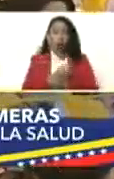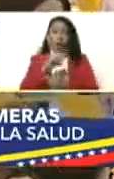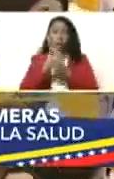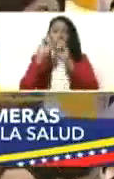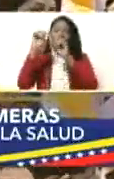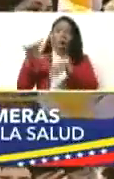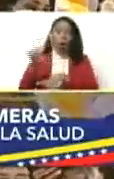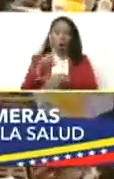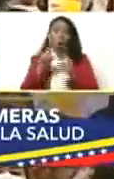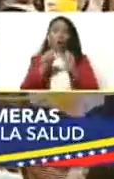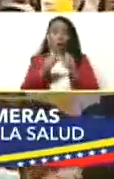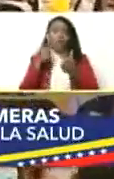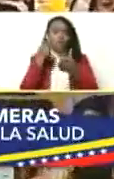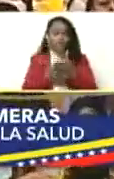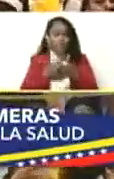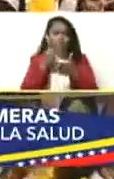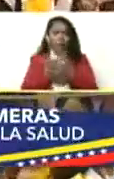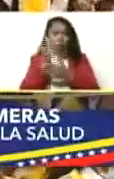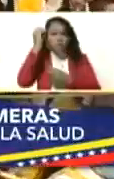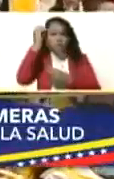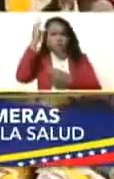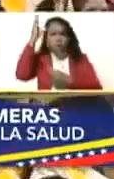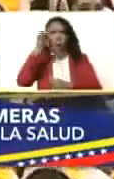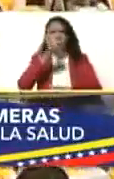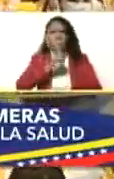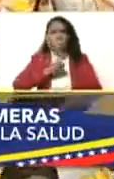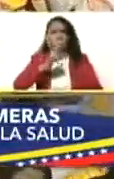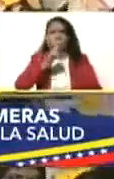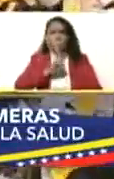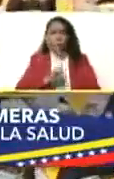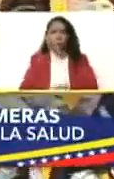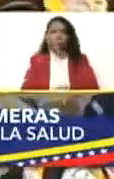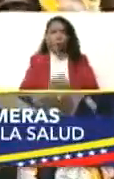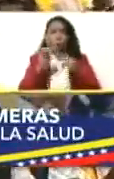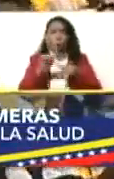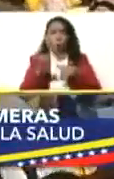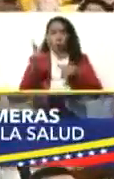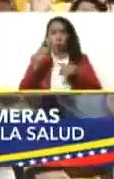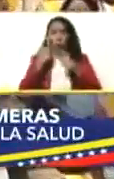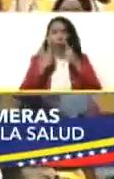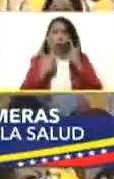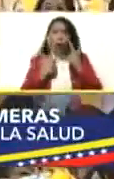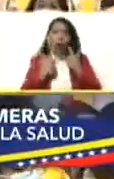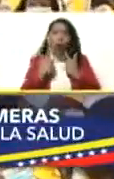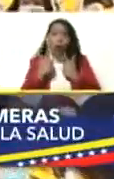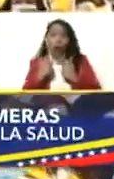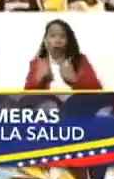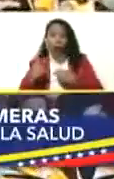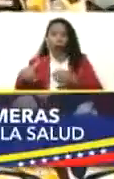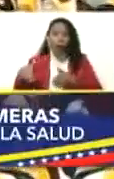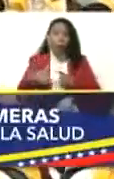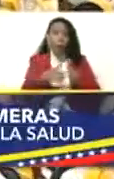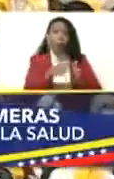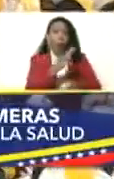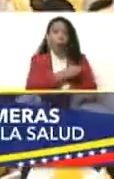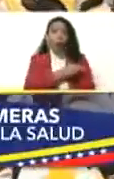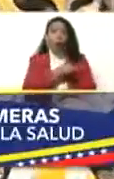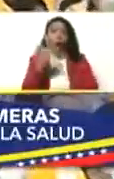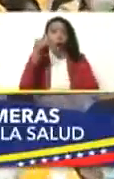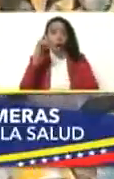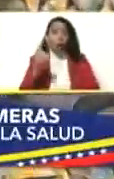seguir batallando, por tu capacidad de resistencia. Hoy esas lágrimas derramadas en los pasillos del hospital cobran